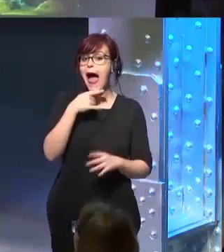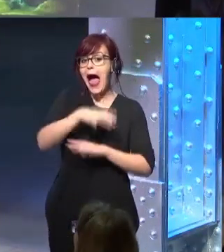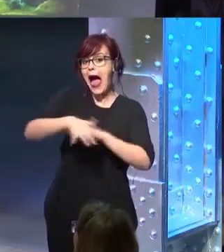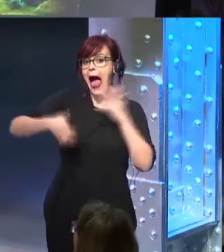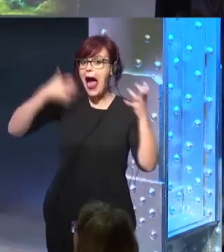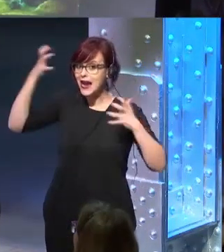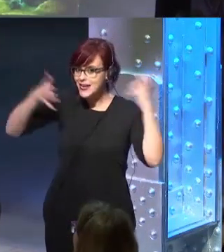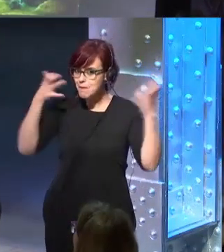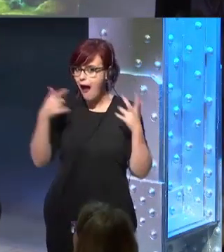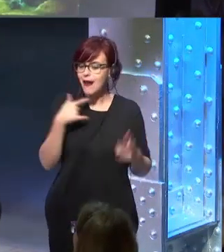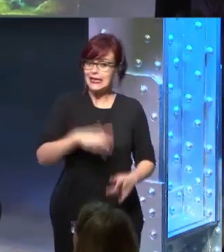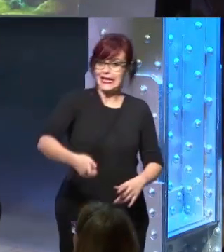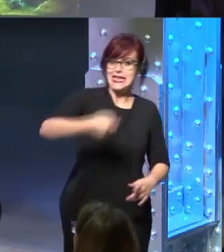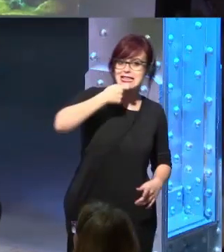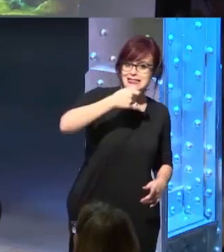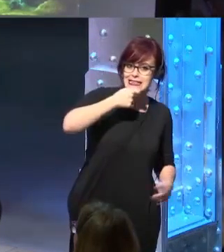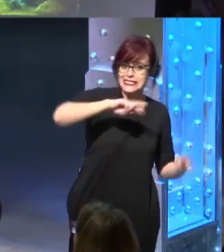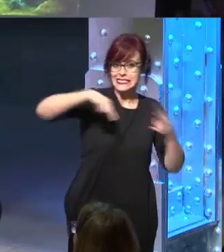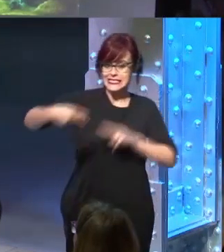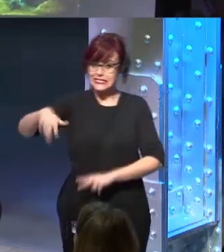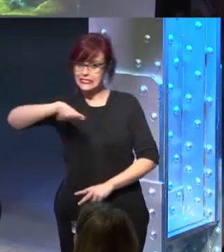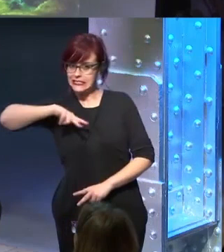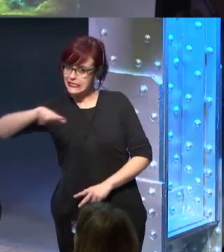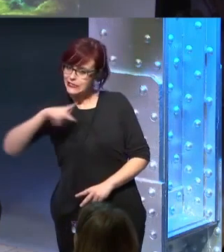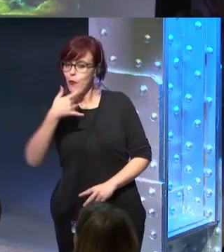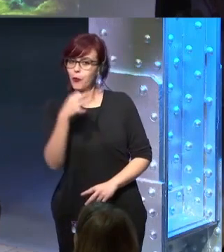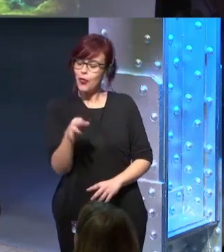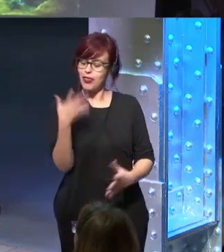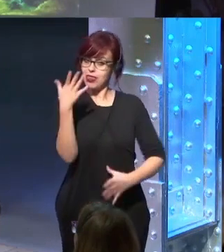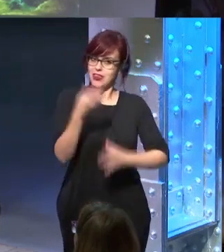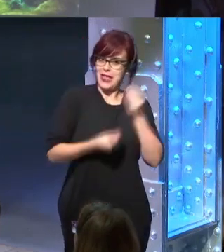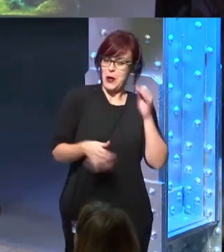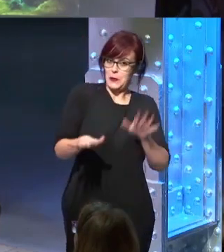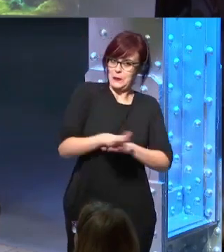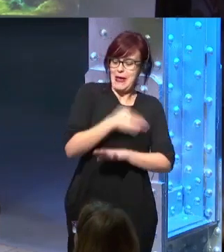las onomatopeyas. Vamos a volver a Io en un momento.